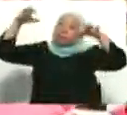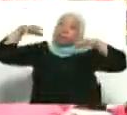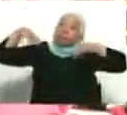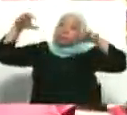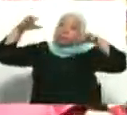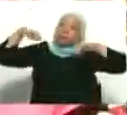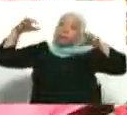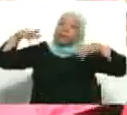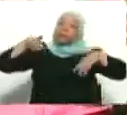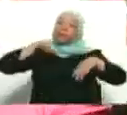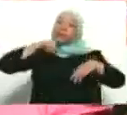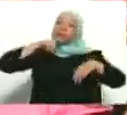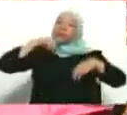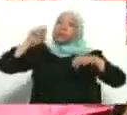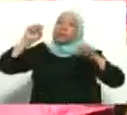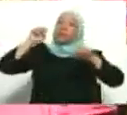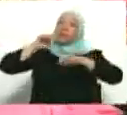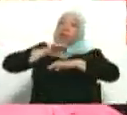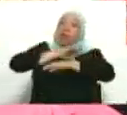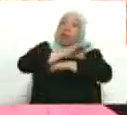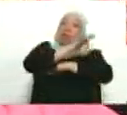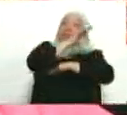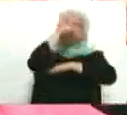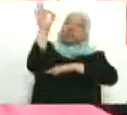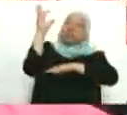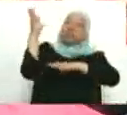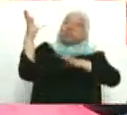Vamos a levantar la mano izquierda, pues.